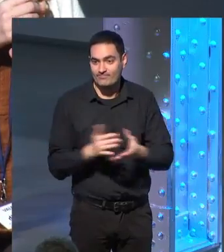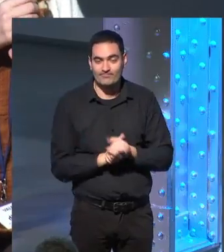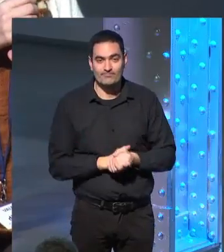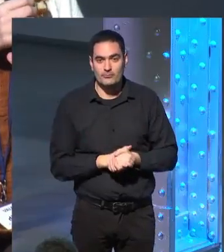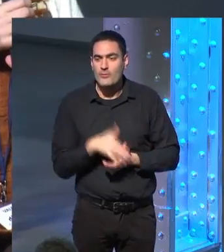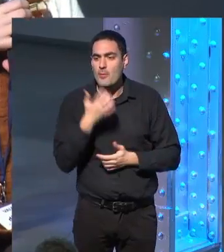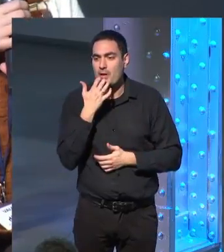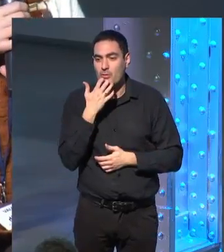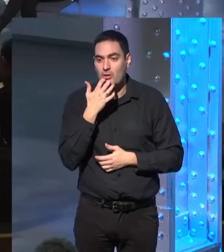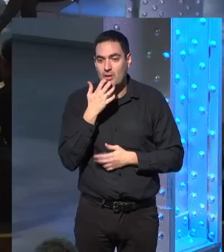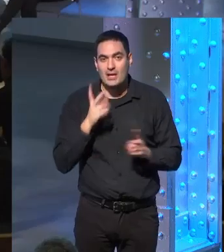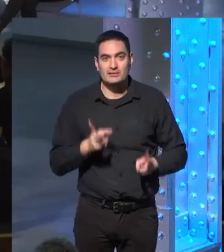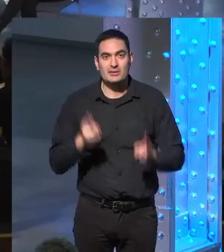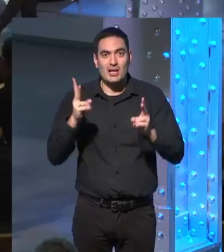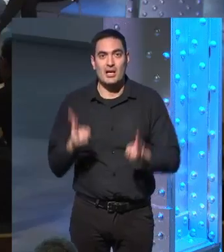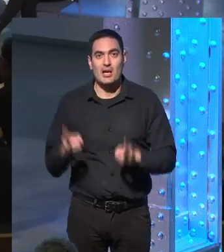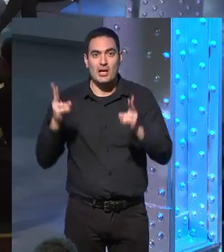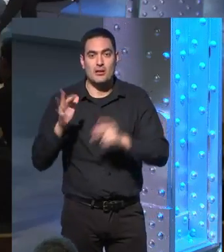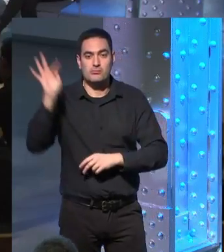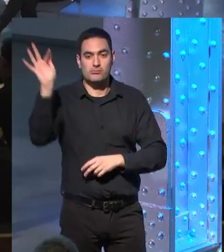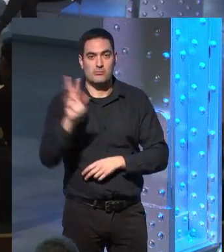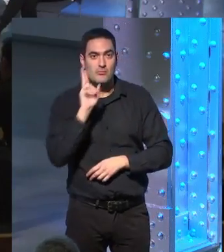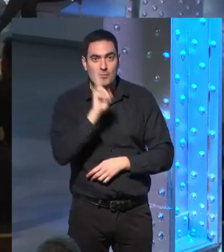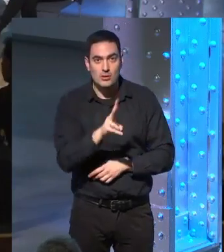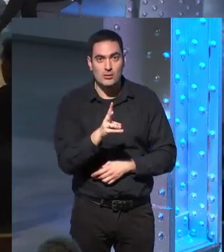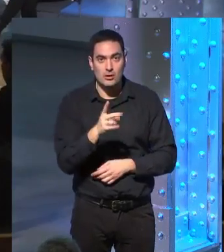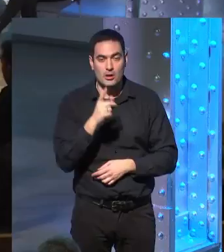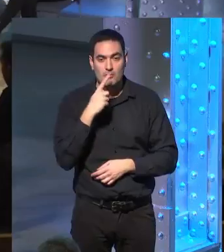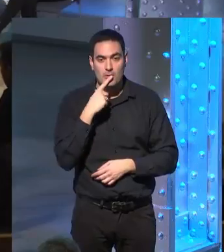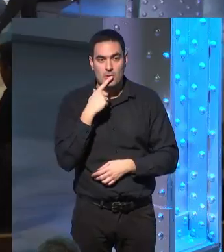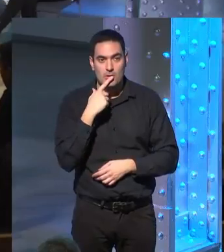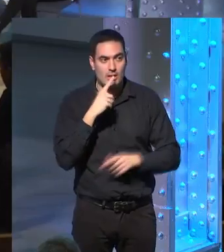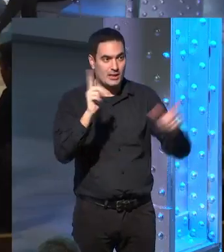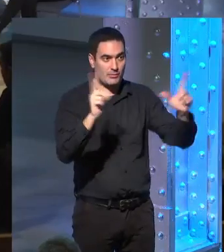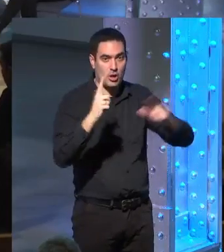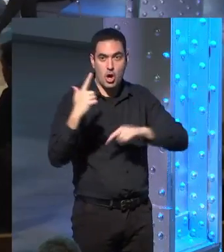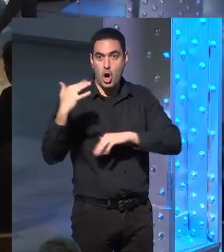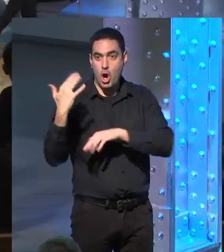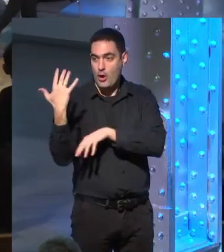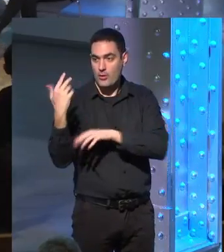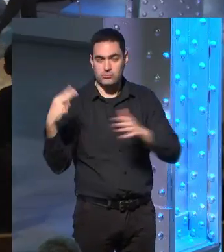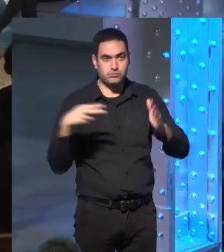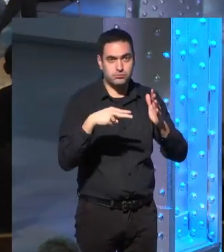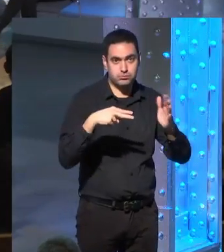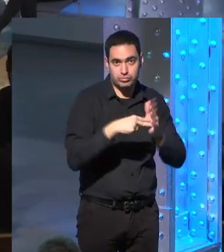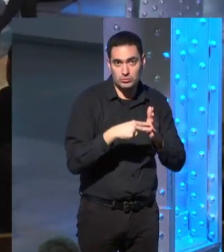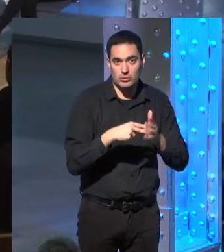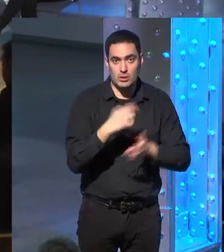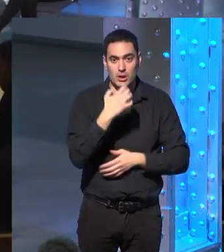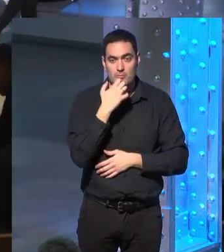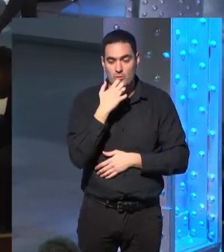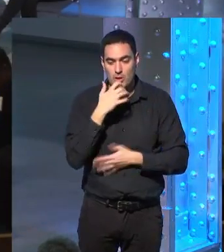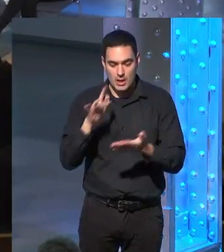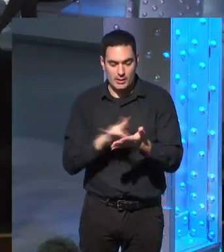Por ejemplo, ¿veis series conectando el ordenador a la tele? ¿Jugáis a juegos en la tablet